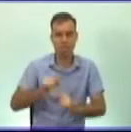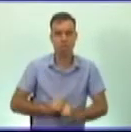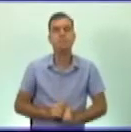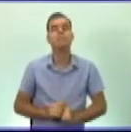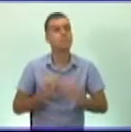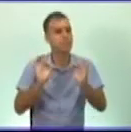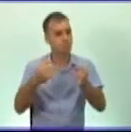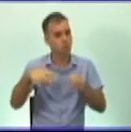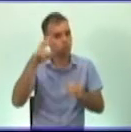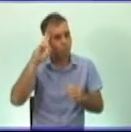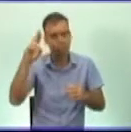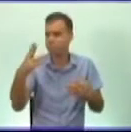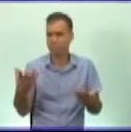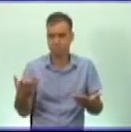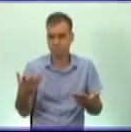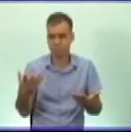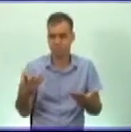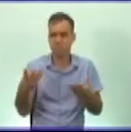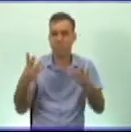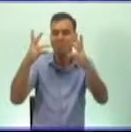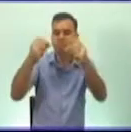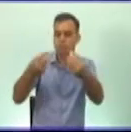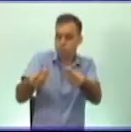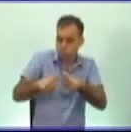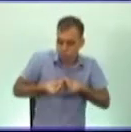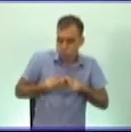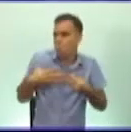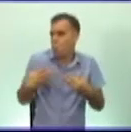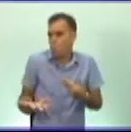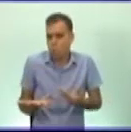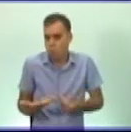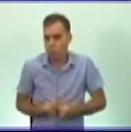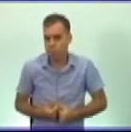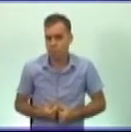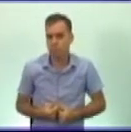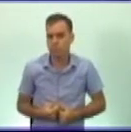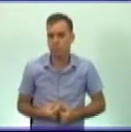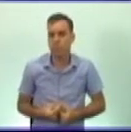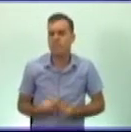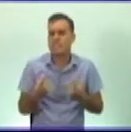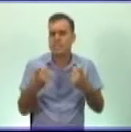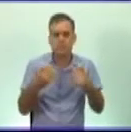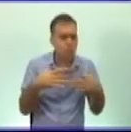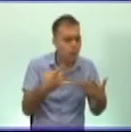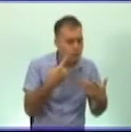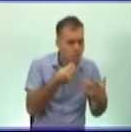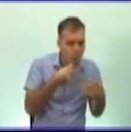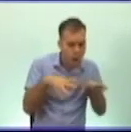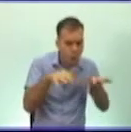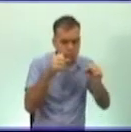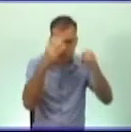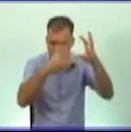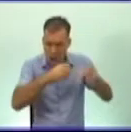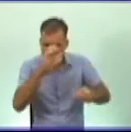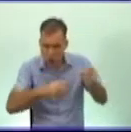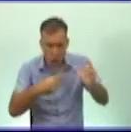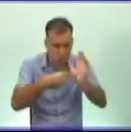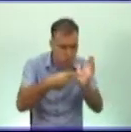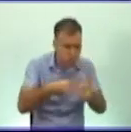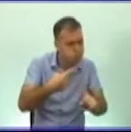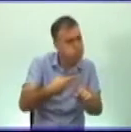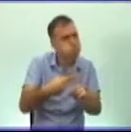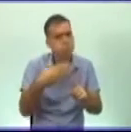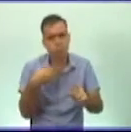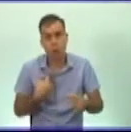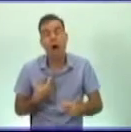tenemos que tener presente qué datos tenemos y qué necesitamos para poder hallar lo que me están pidiendo, que en este caso es el volumen